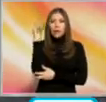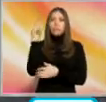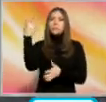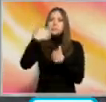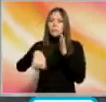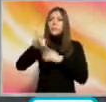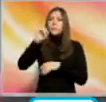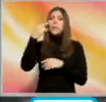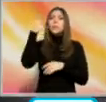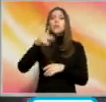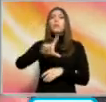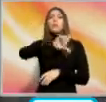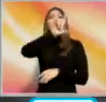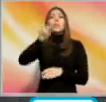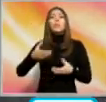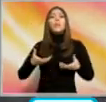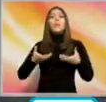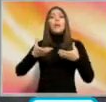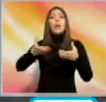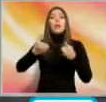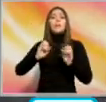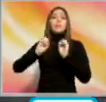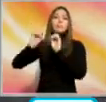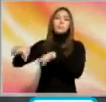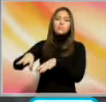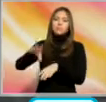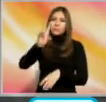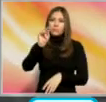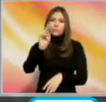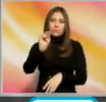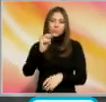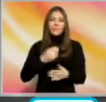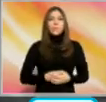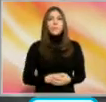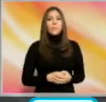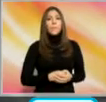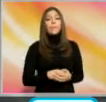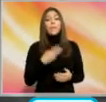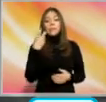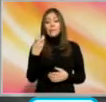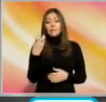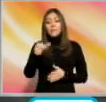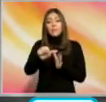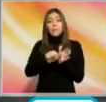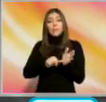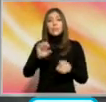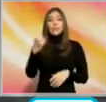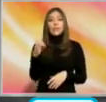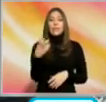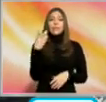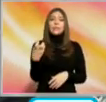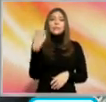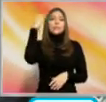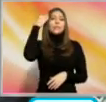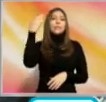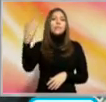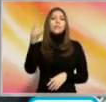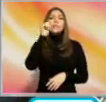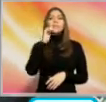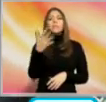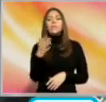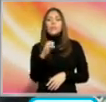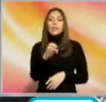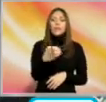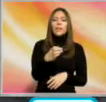no se vale es tirarlo en las calles. Así es. Y desgraciadamente enero, pues es cosa de hacer memoria, es un mes donde entre enero y